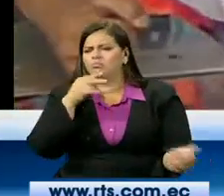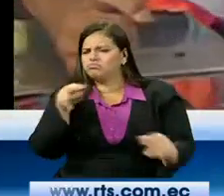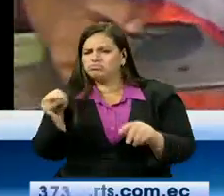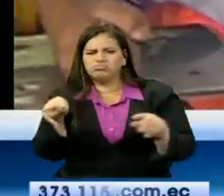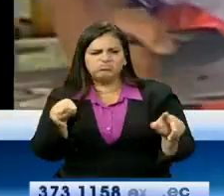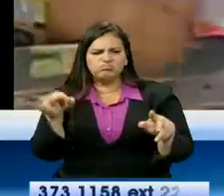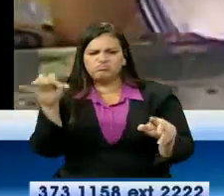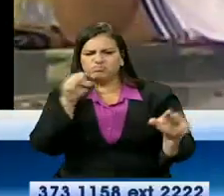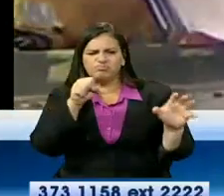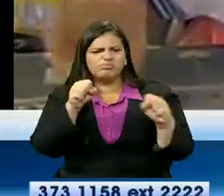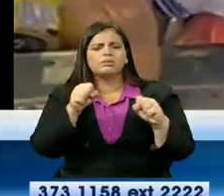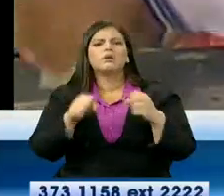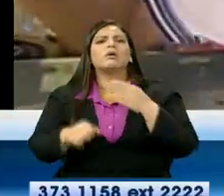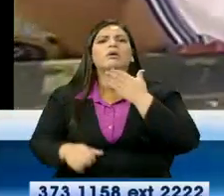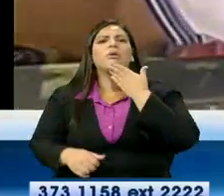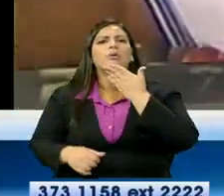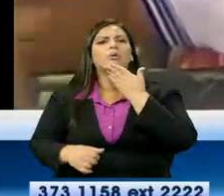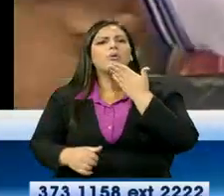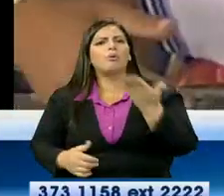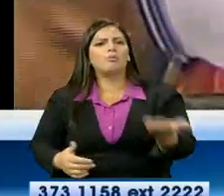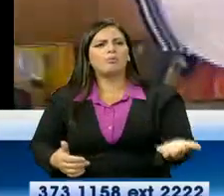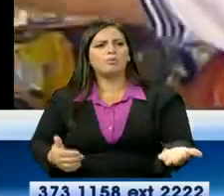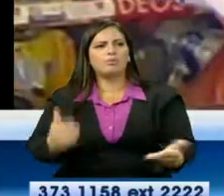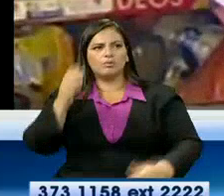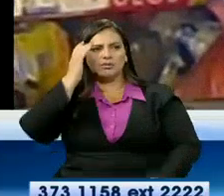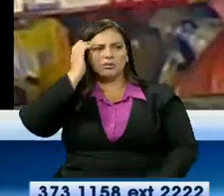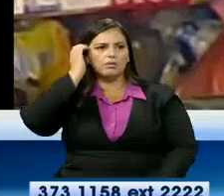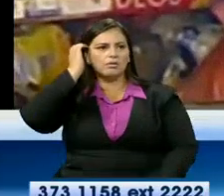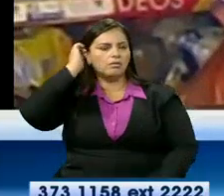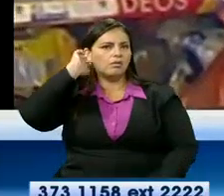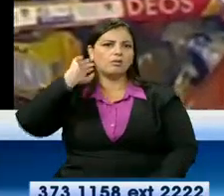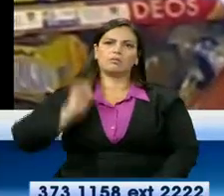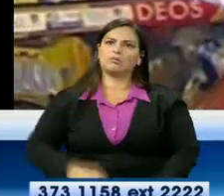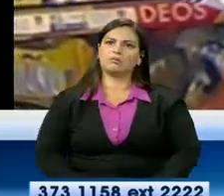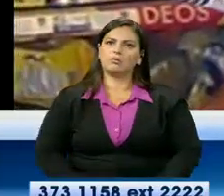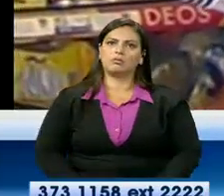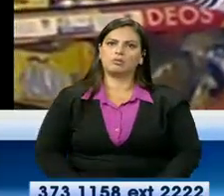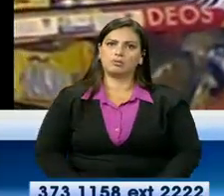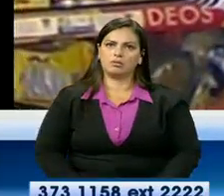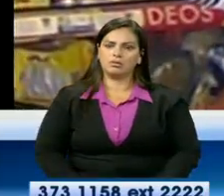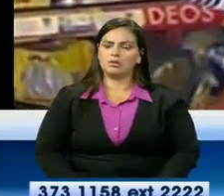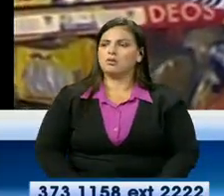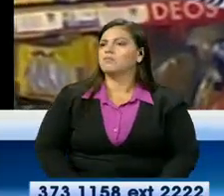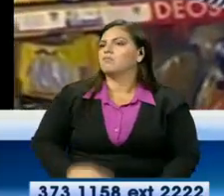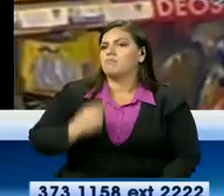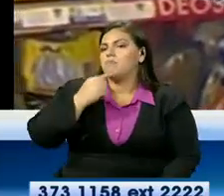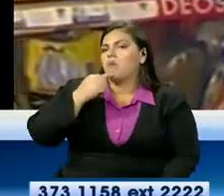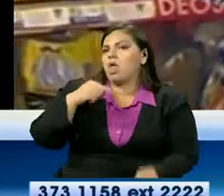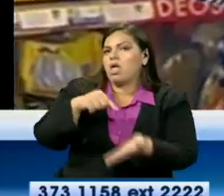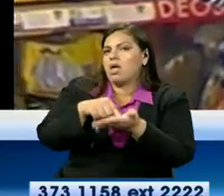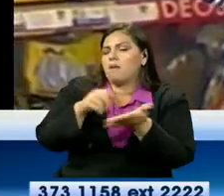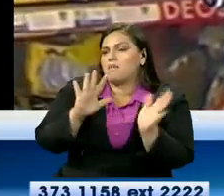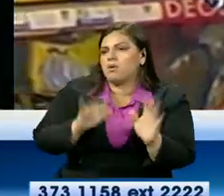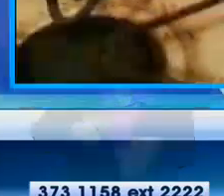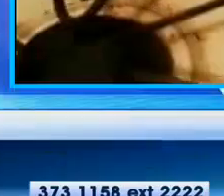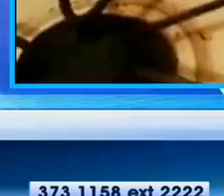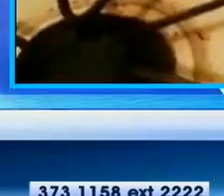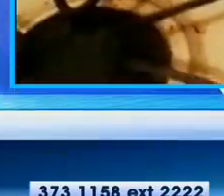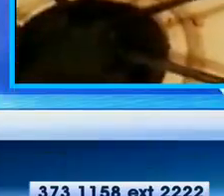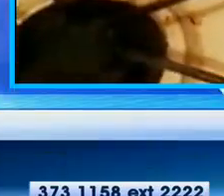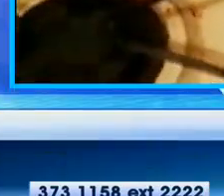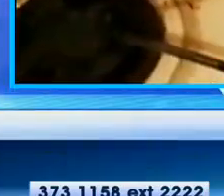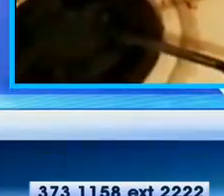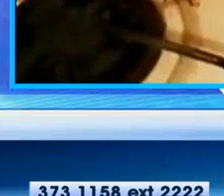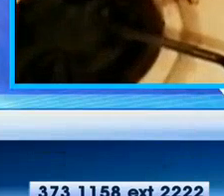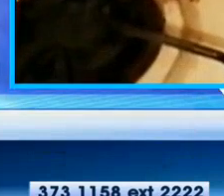original. Si nosotros, viene a decir que nosotros, ¿cómo podemos saber un quintal de arroz que viene con arroz de